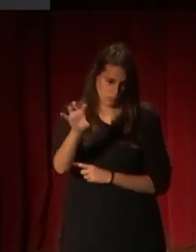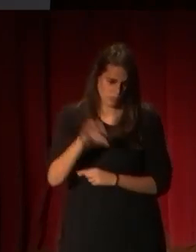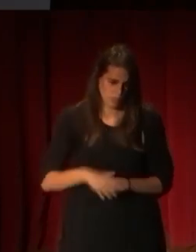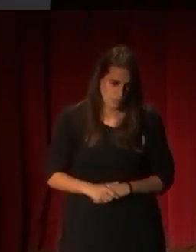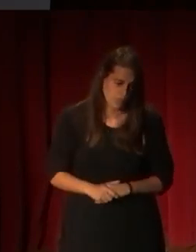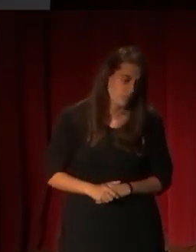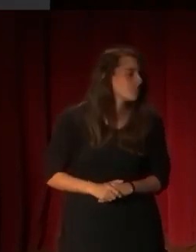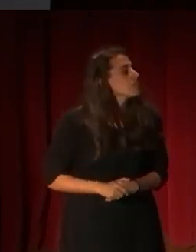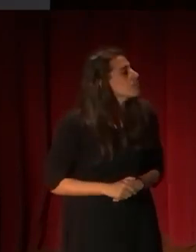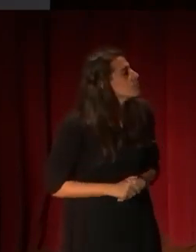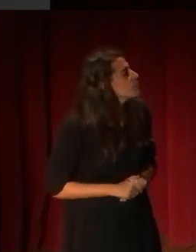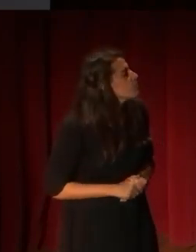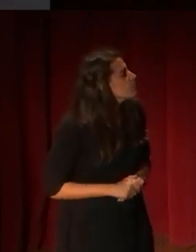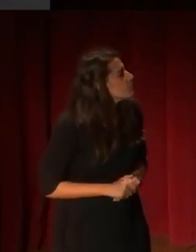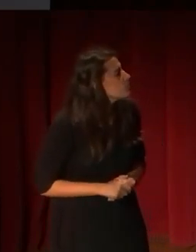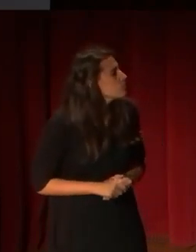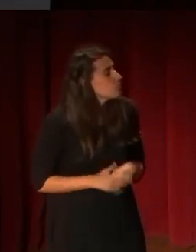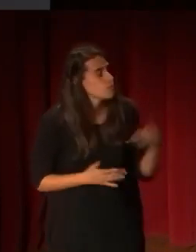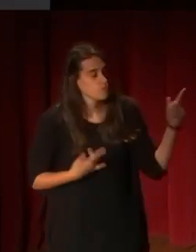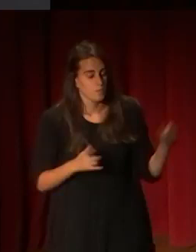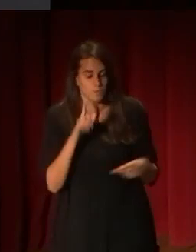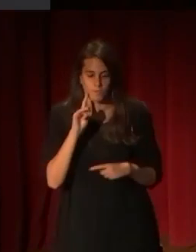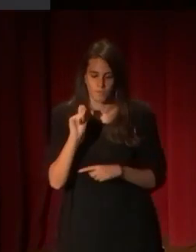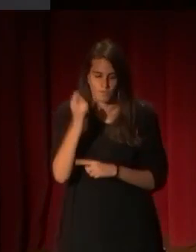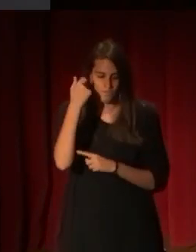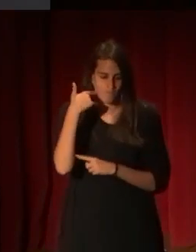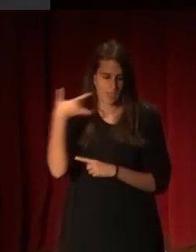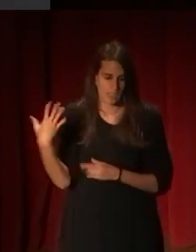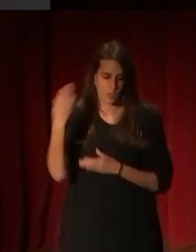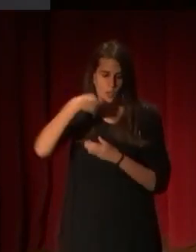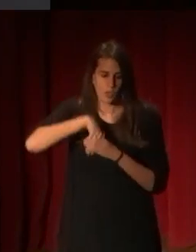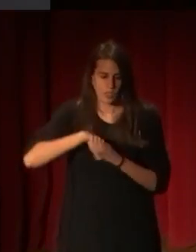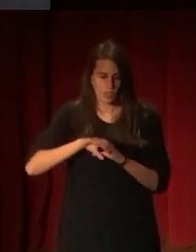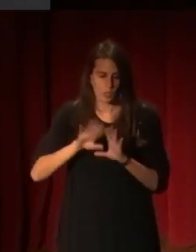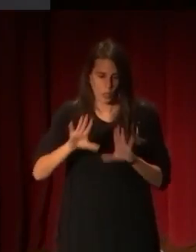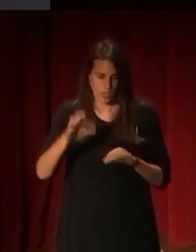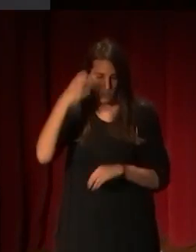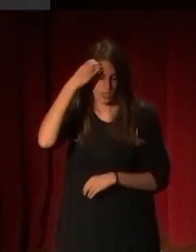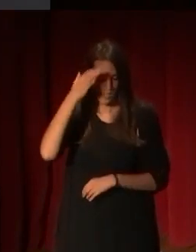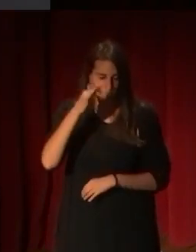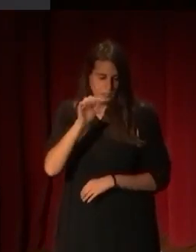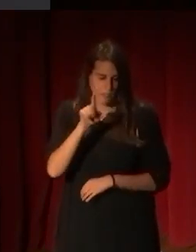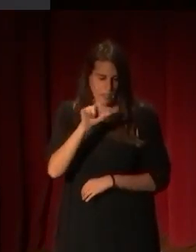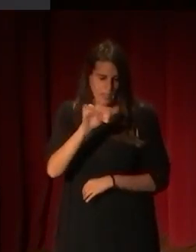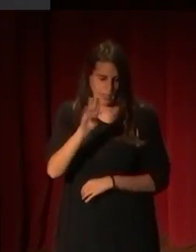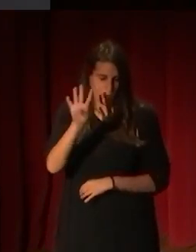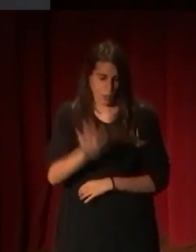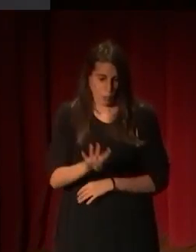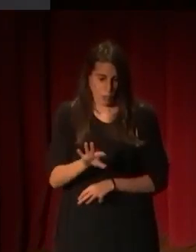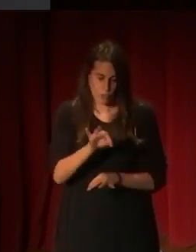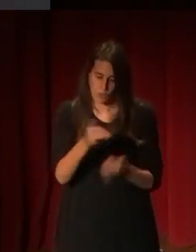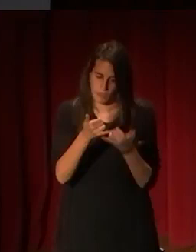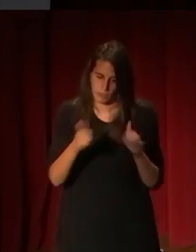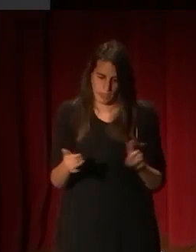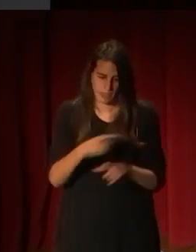y tuvo como les digo un gran éxito en este reinado de felipe cuarto que se reservaba la contemplación de estos festejos